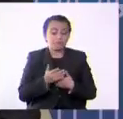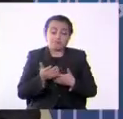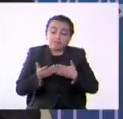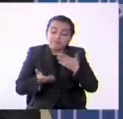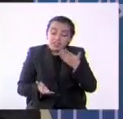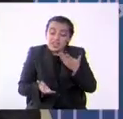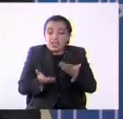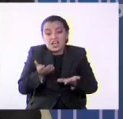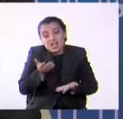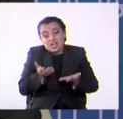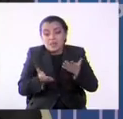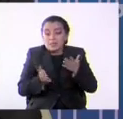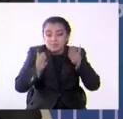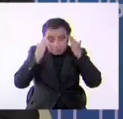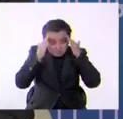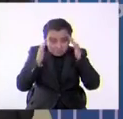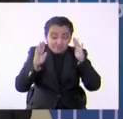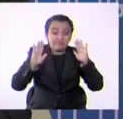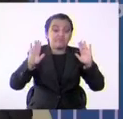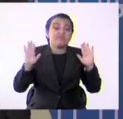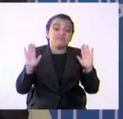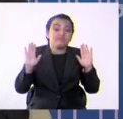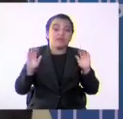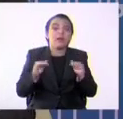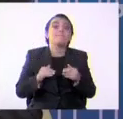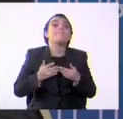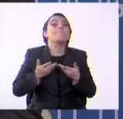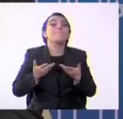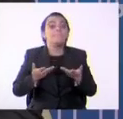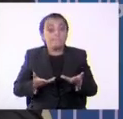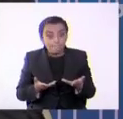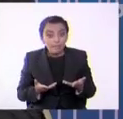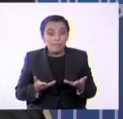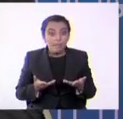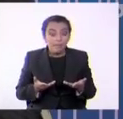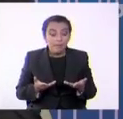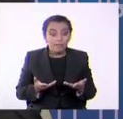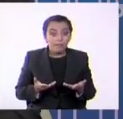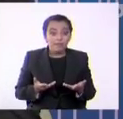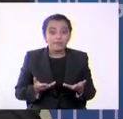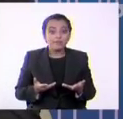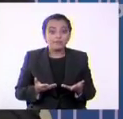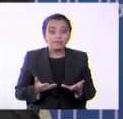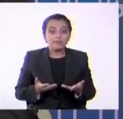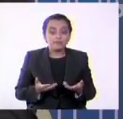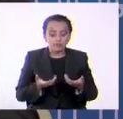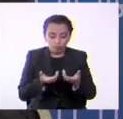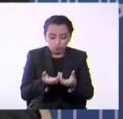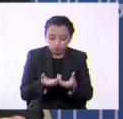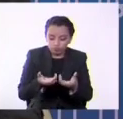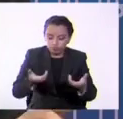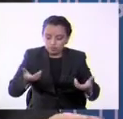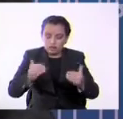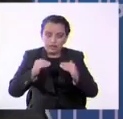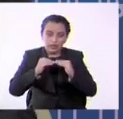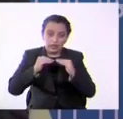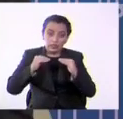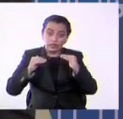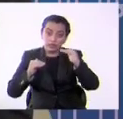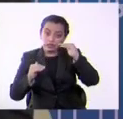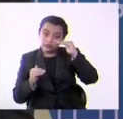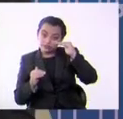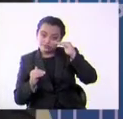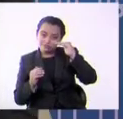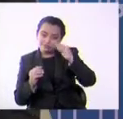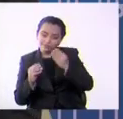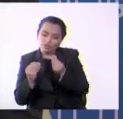Pero también hay que ver que cuando hablamos de distribución desigual, muchas veces la peor parte se la llevan las comunidades